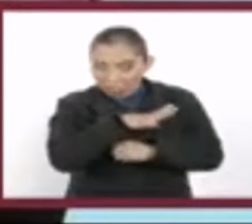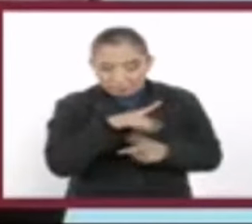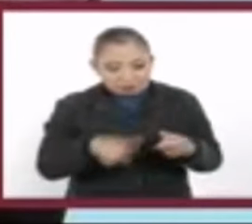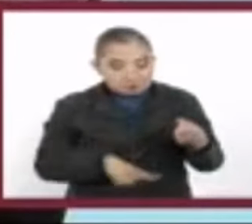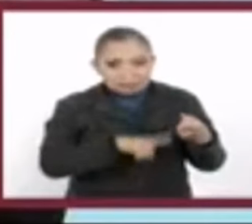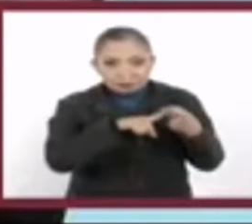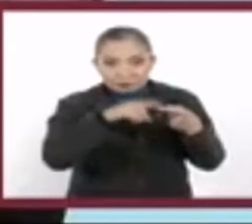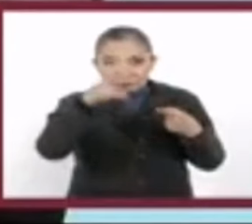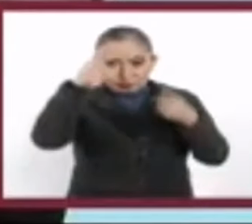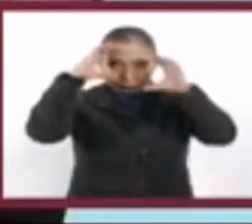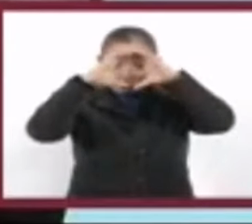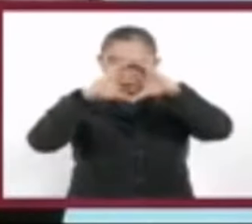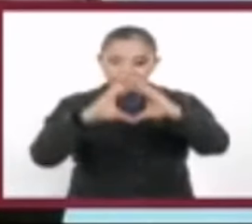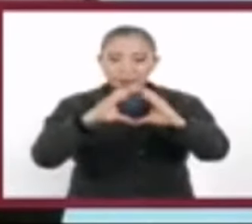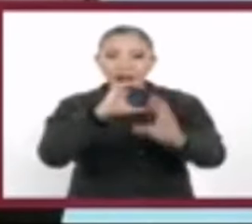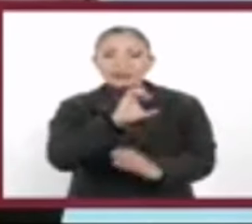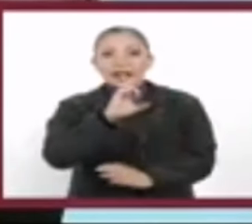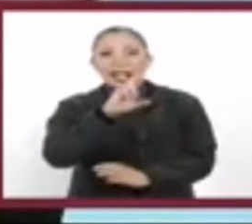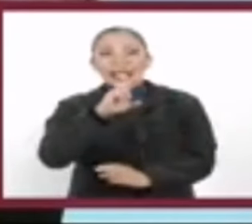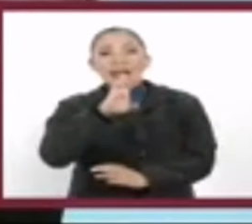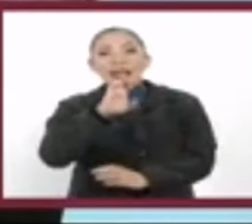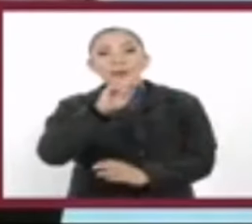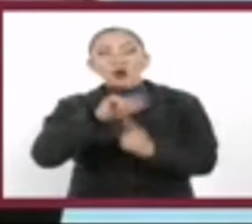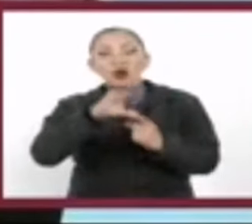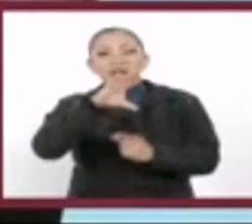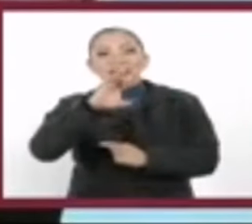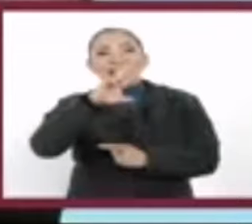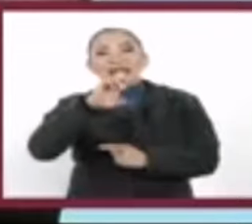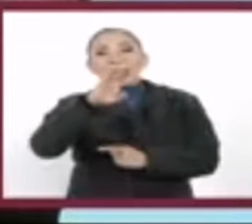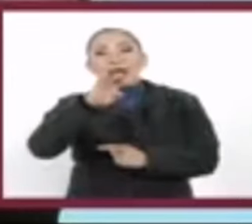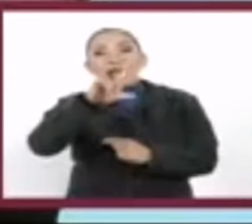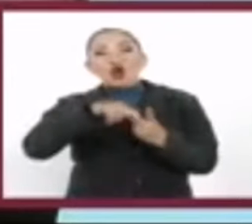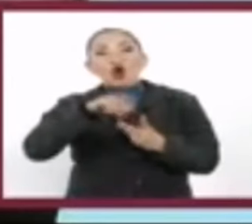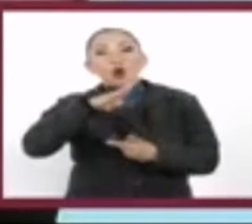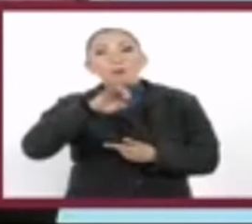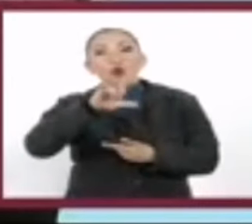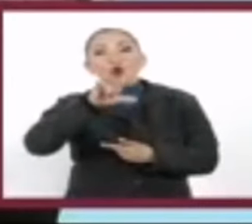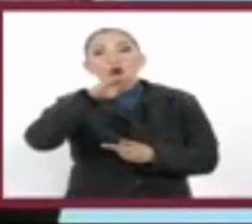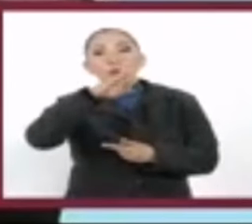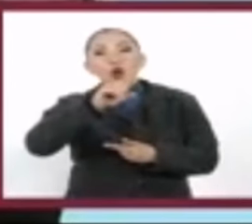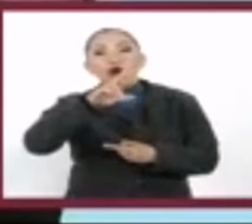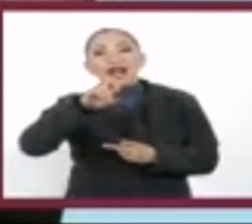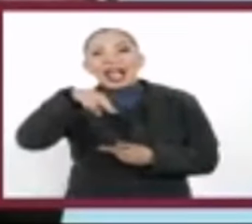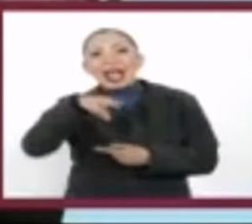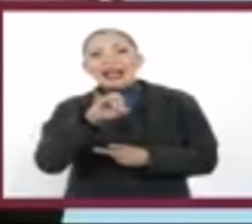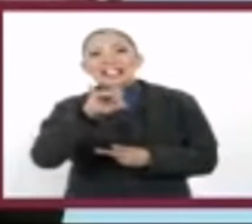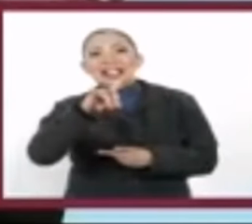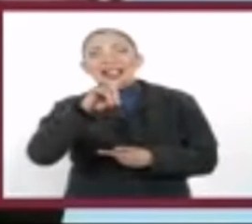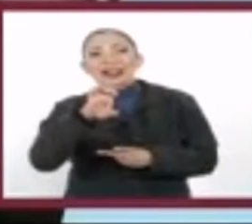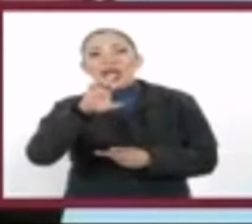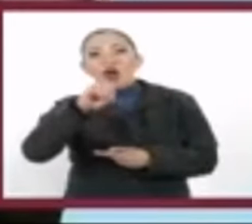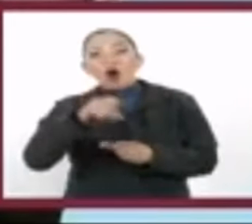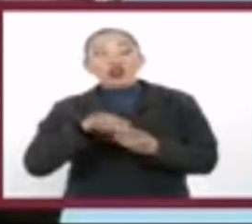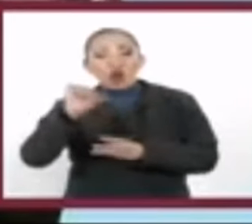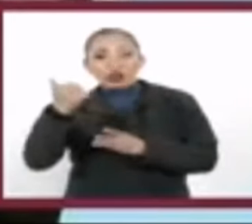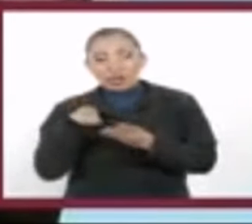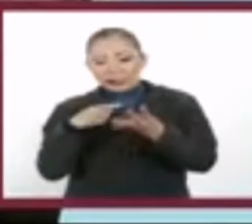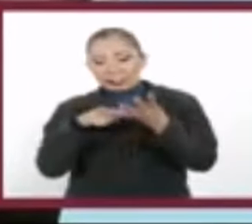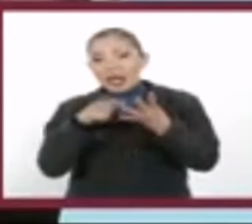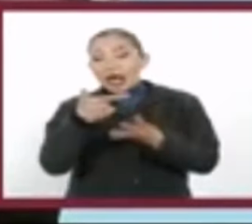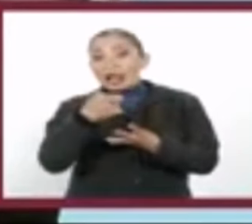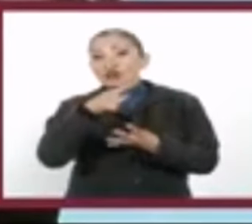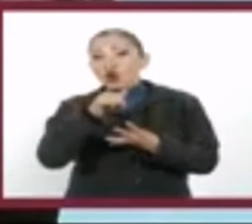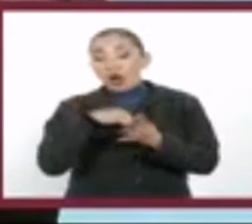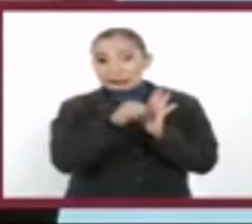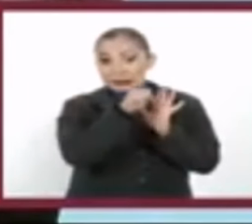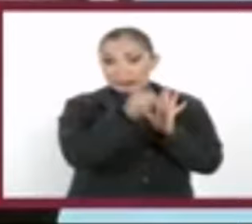otros, el cerebro, el cerebelo, el bulbo raquídeo y algunas glándulas forman